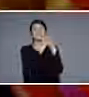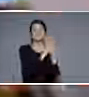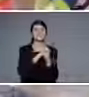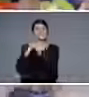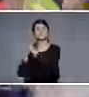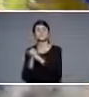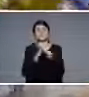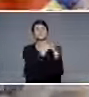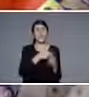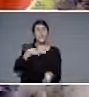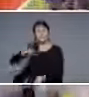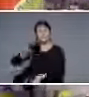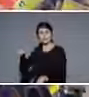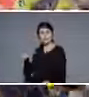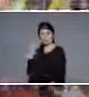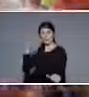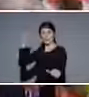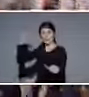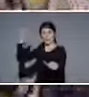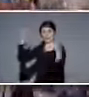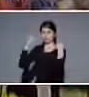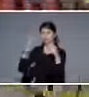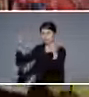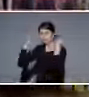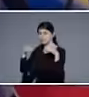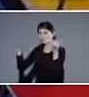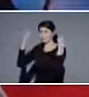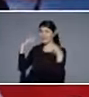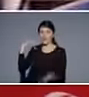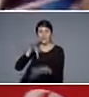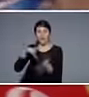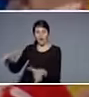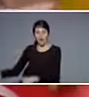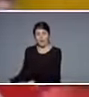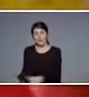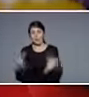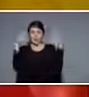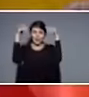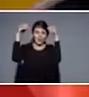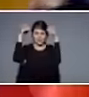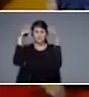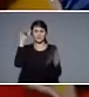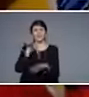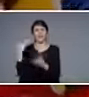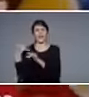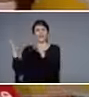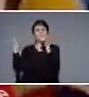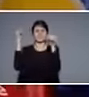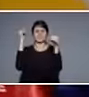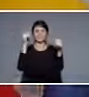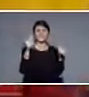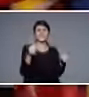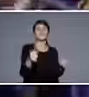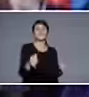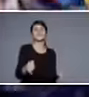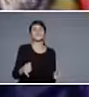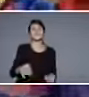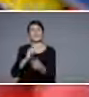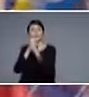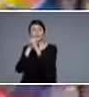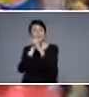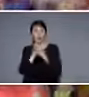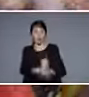Después de estar varios meses ensayando, me coloco el tocador, ya tengo que salir. La